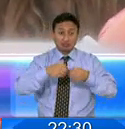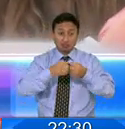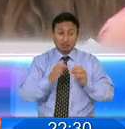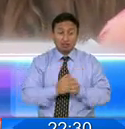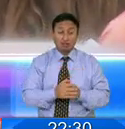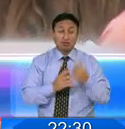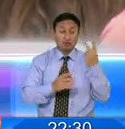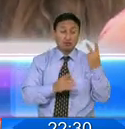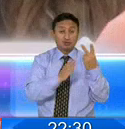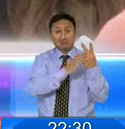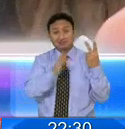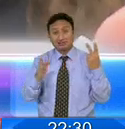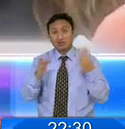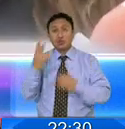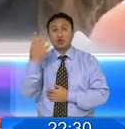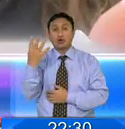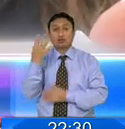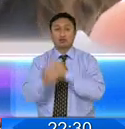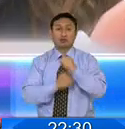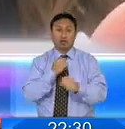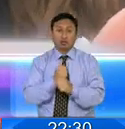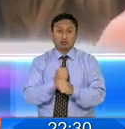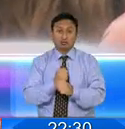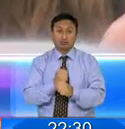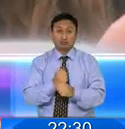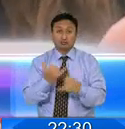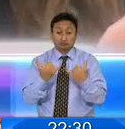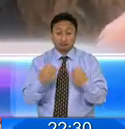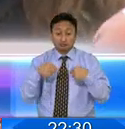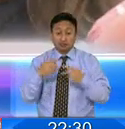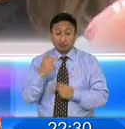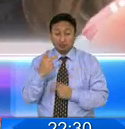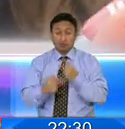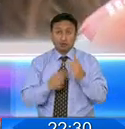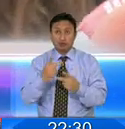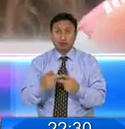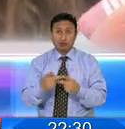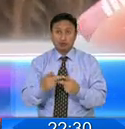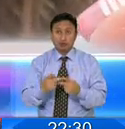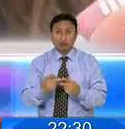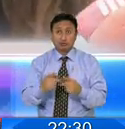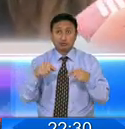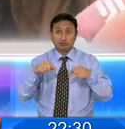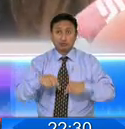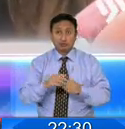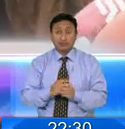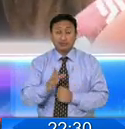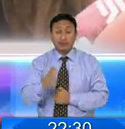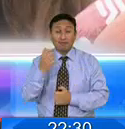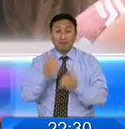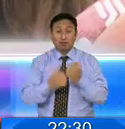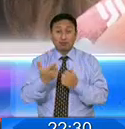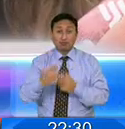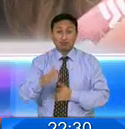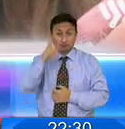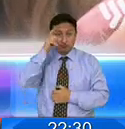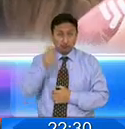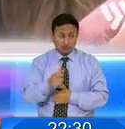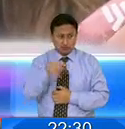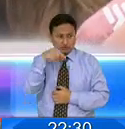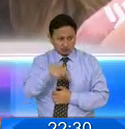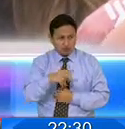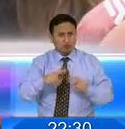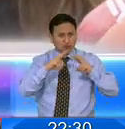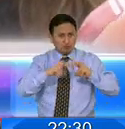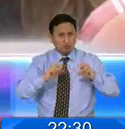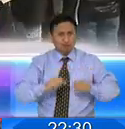de 2 a 4 años, sin dejar el tema que en este proceso ha existido delitos que la fiscalía tiene que resolver y